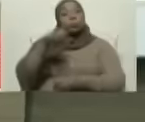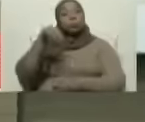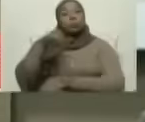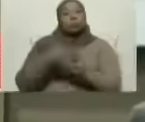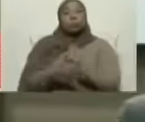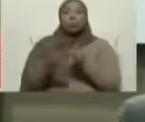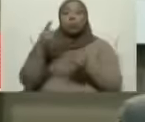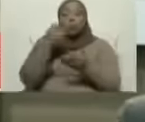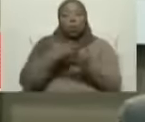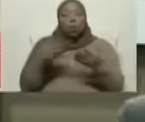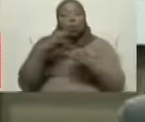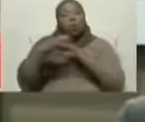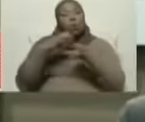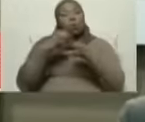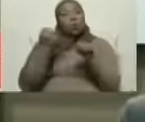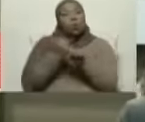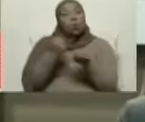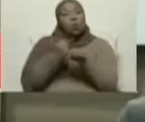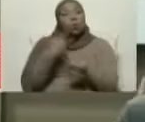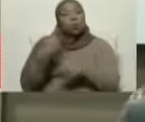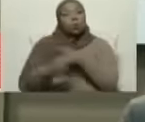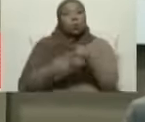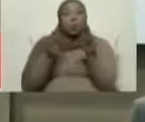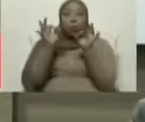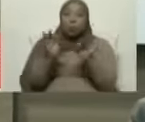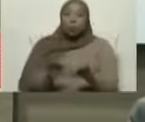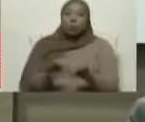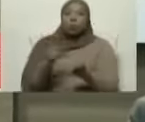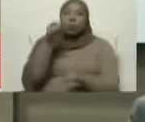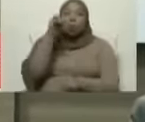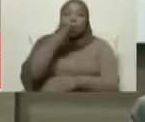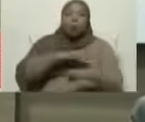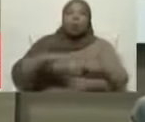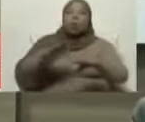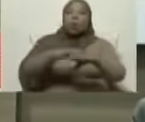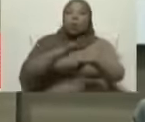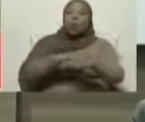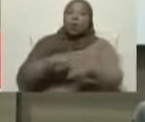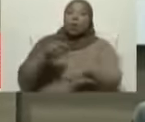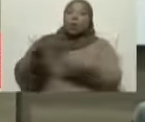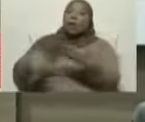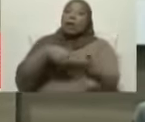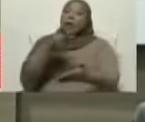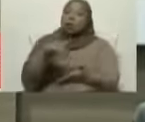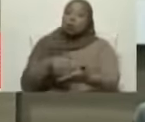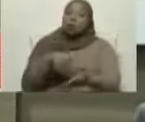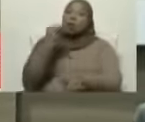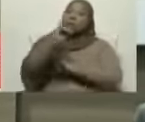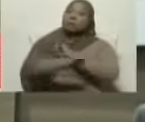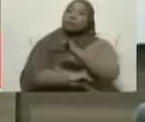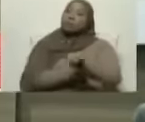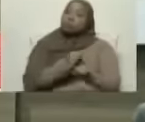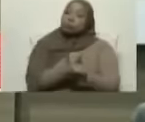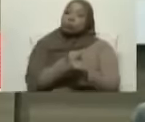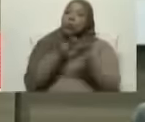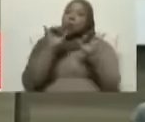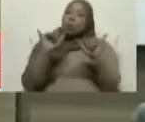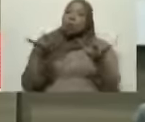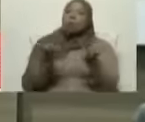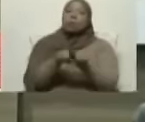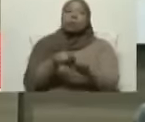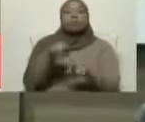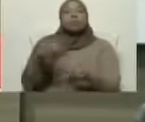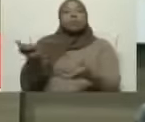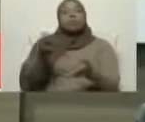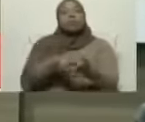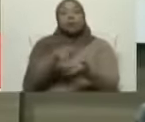hoy ha leído un comunicado donde precisamente se ratifica la amplia convocatoria a la veeduría nacional e internacional. Asimismo, ha dicho que se